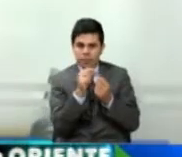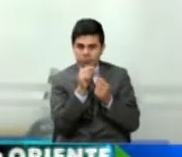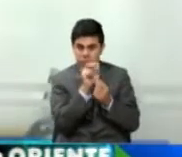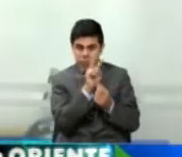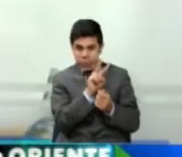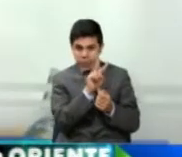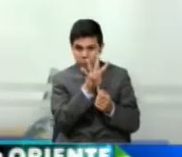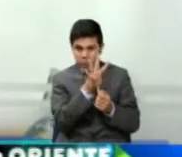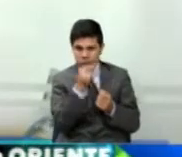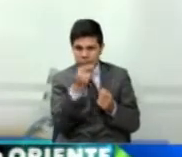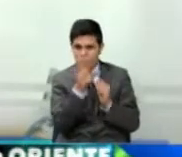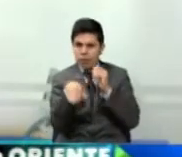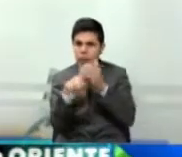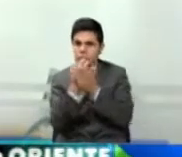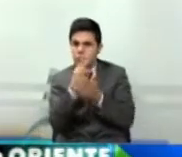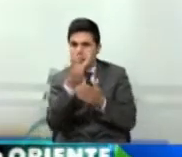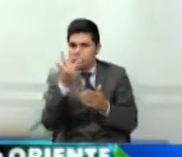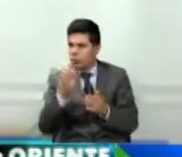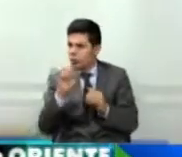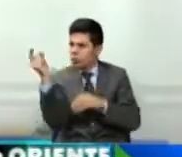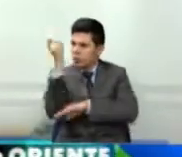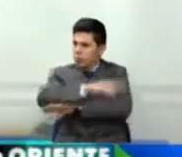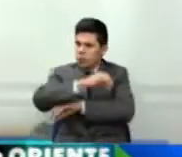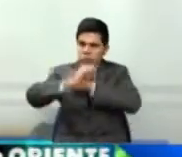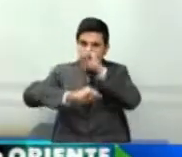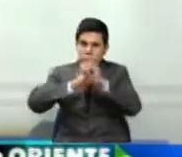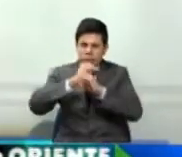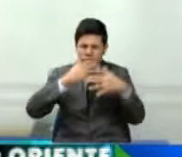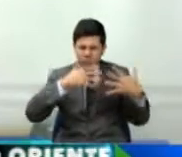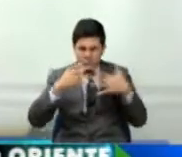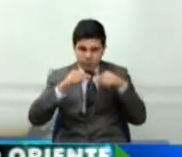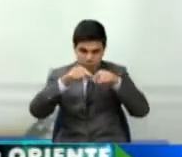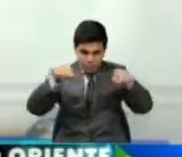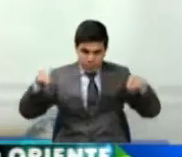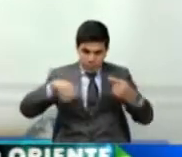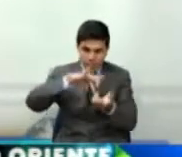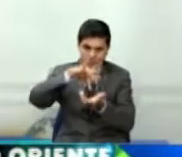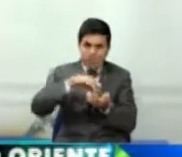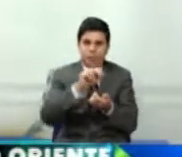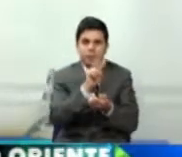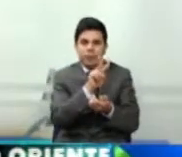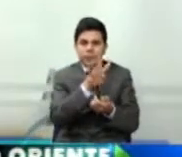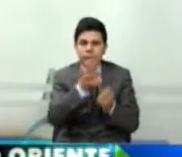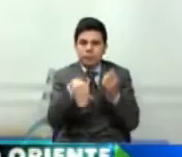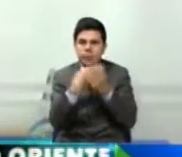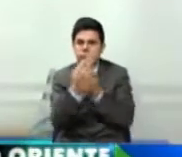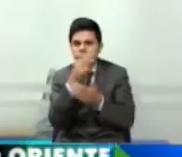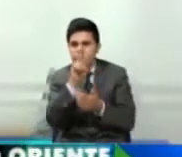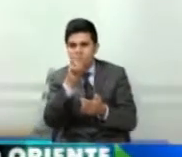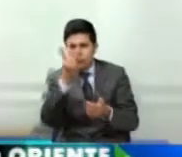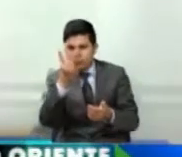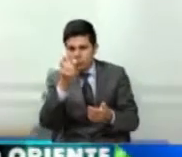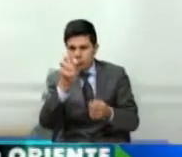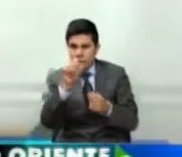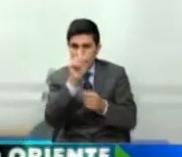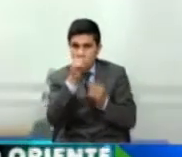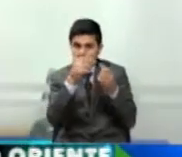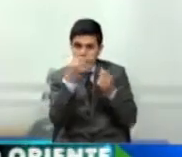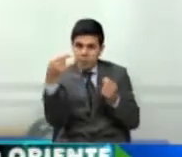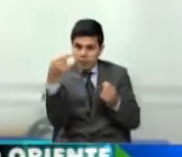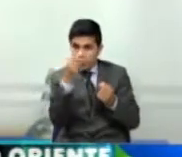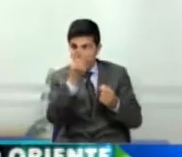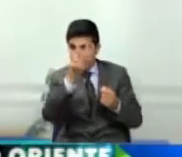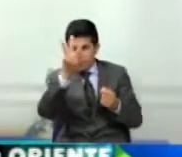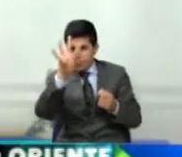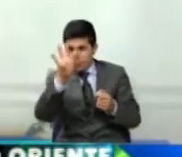celebrar el Día Internacional del Teatro. Estaremos en nuestra sala del 24 al 28 y el 29 los esperamos a todos